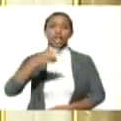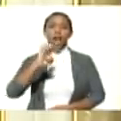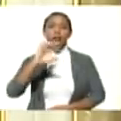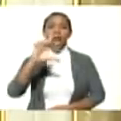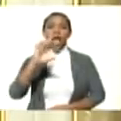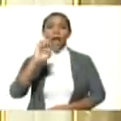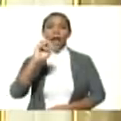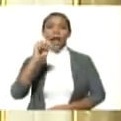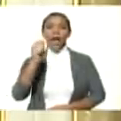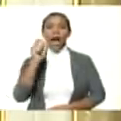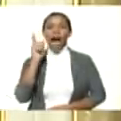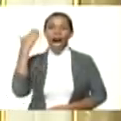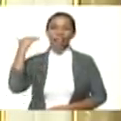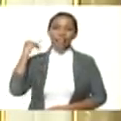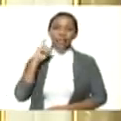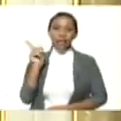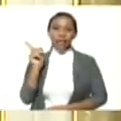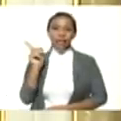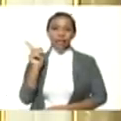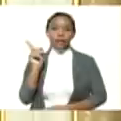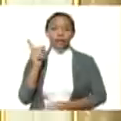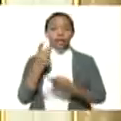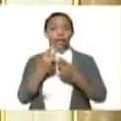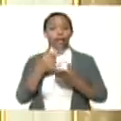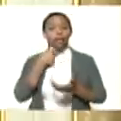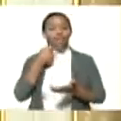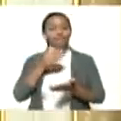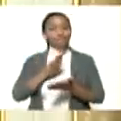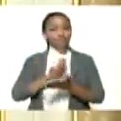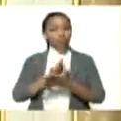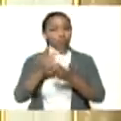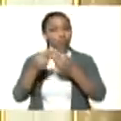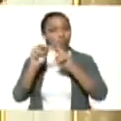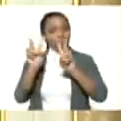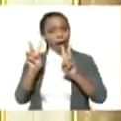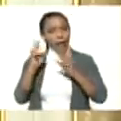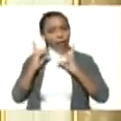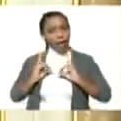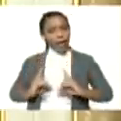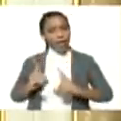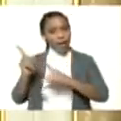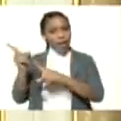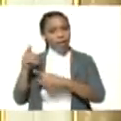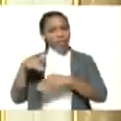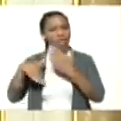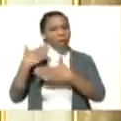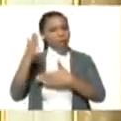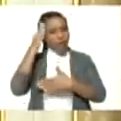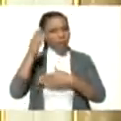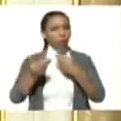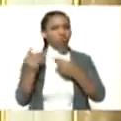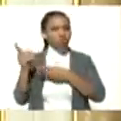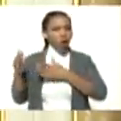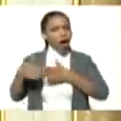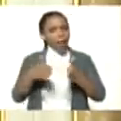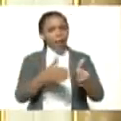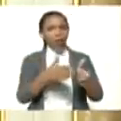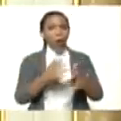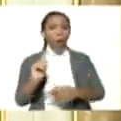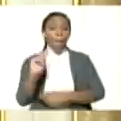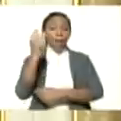que en paz descanse. Después sabemos lo que fue su trayectoria. El